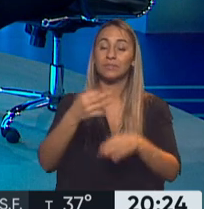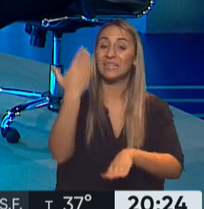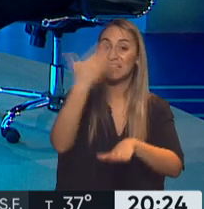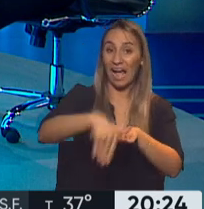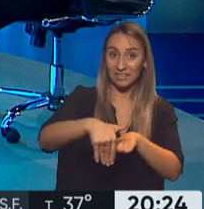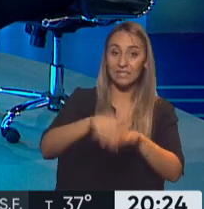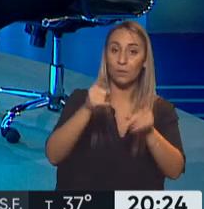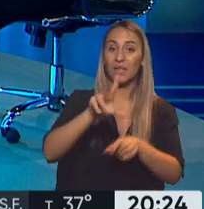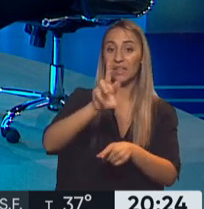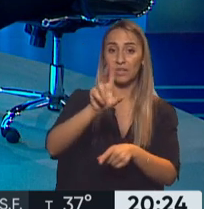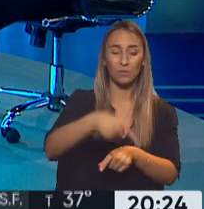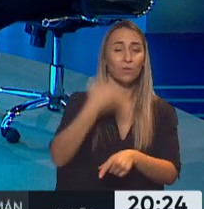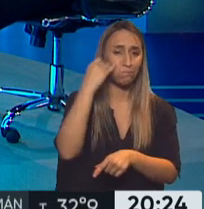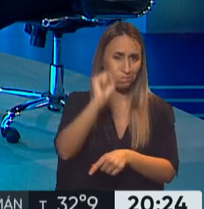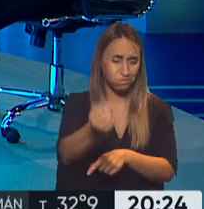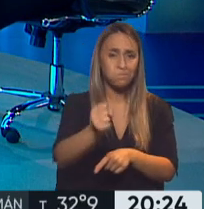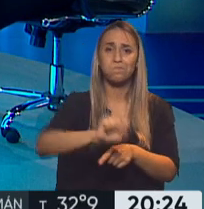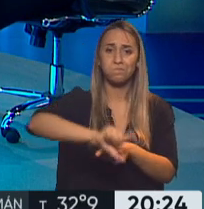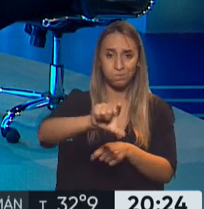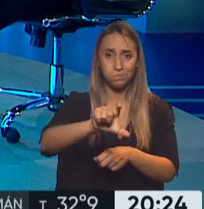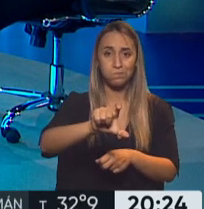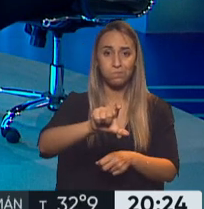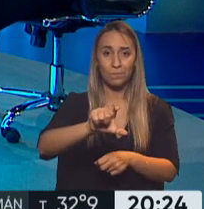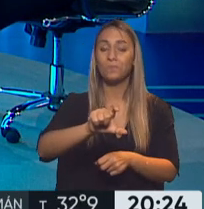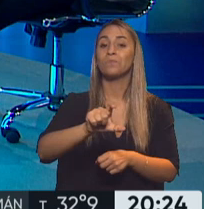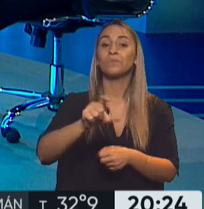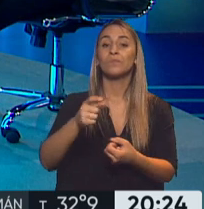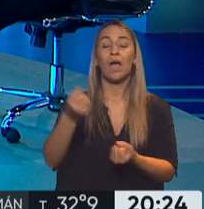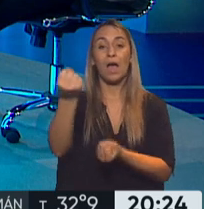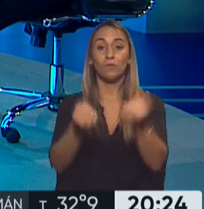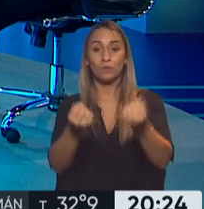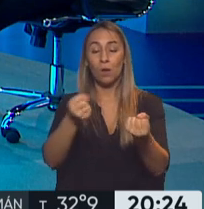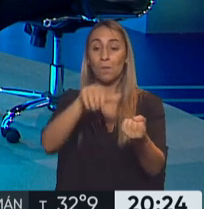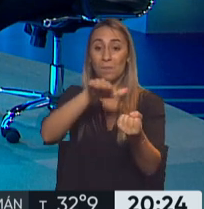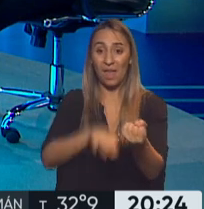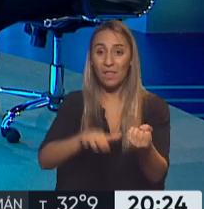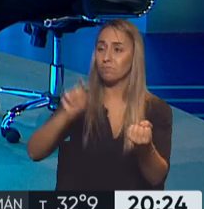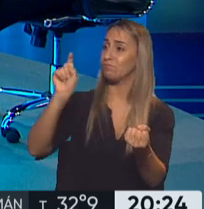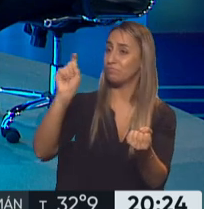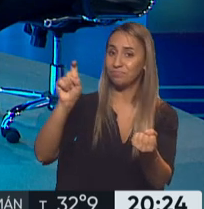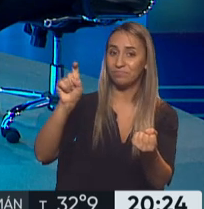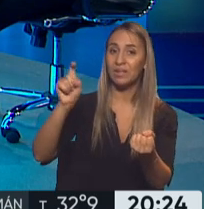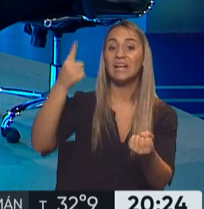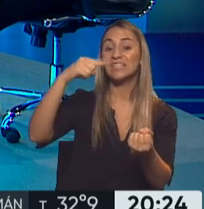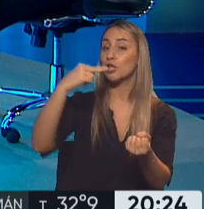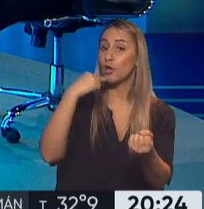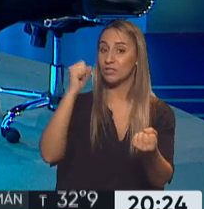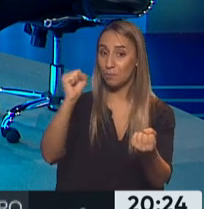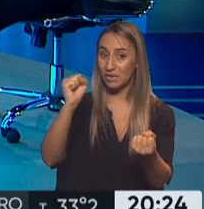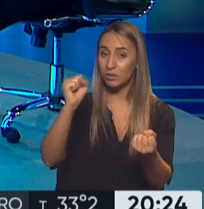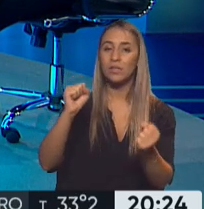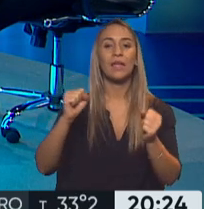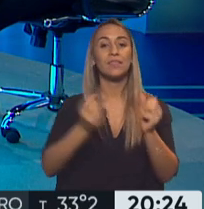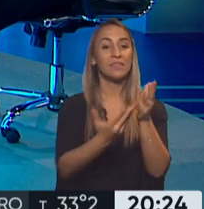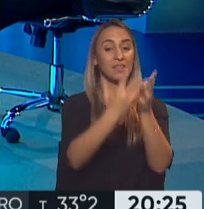30 por ciento han aumentado ya lo hemos comentado lo repasamos la bajada de bandera durante el día pasará a los 111 pesos y durante la noche